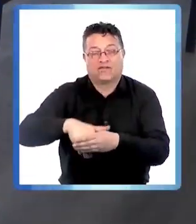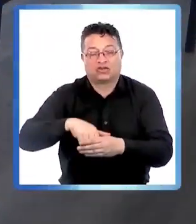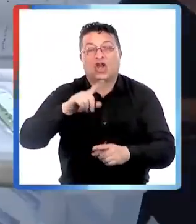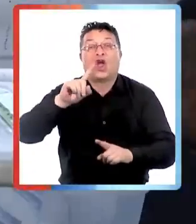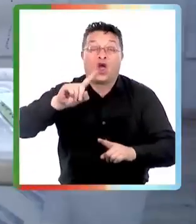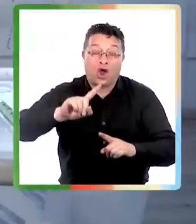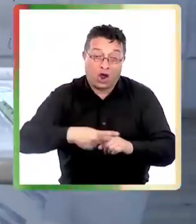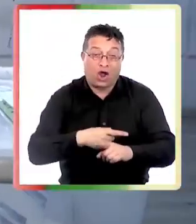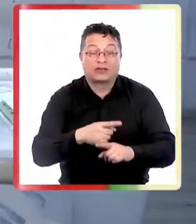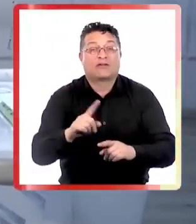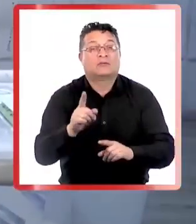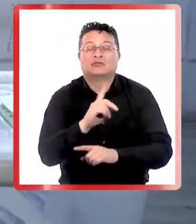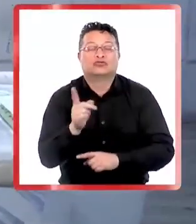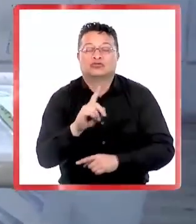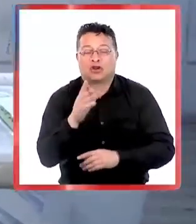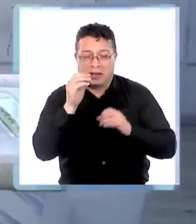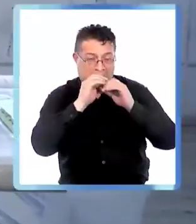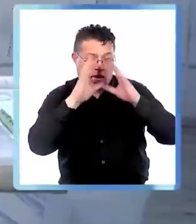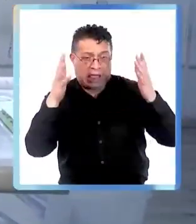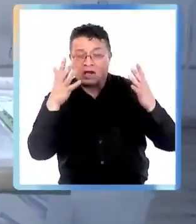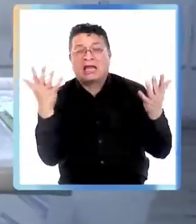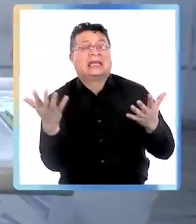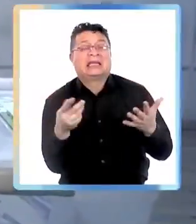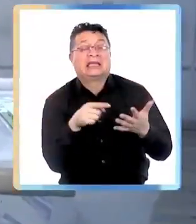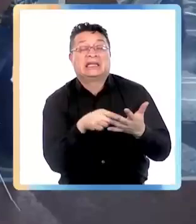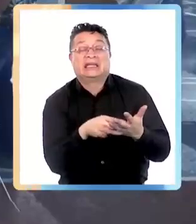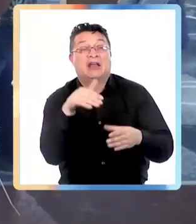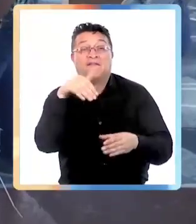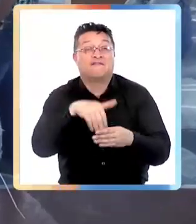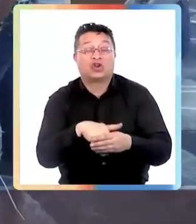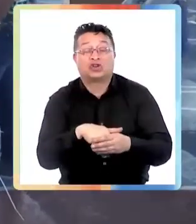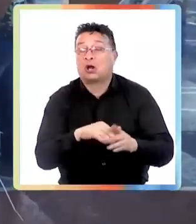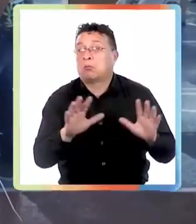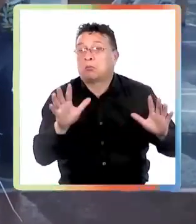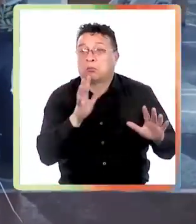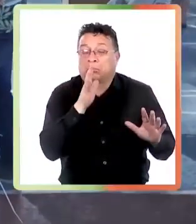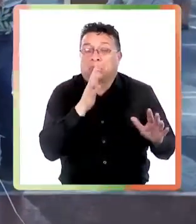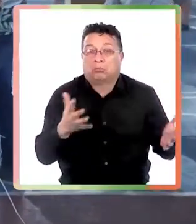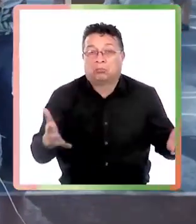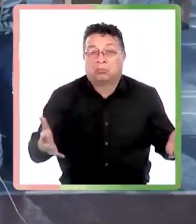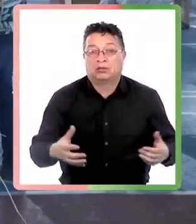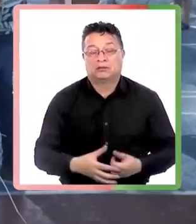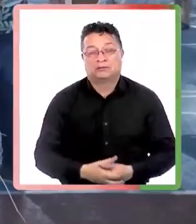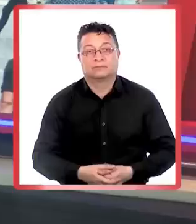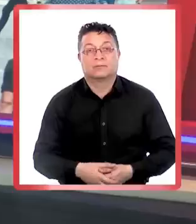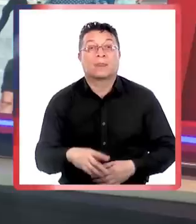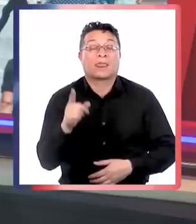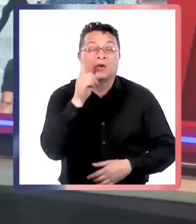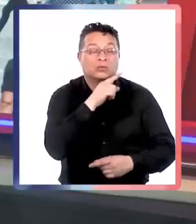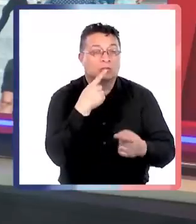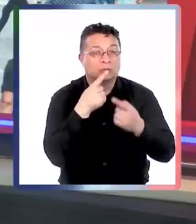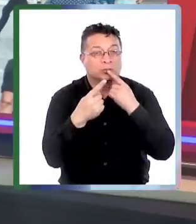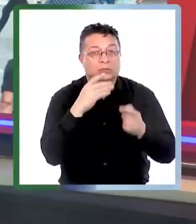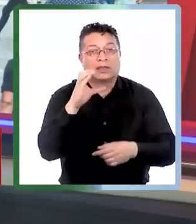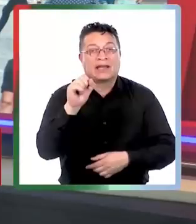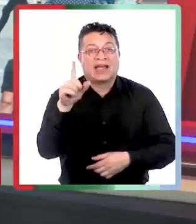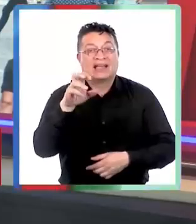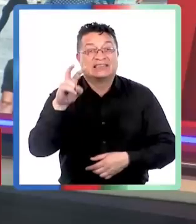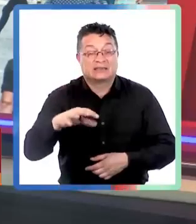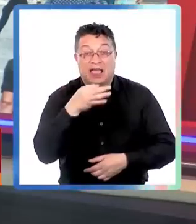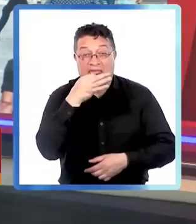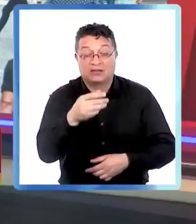la gente vote nuevamente sin tener claro qué es lo que se está votando. La última